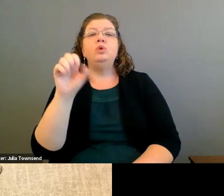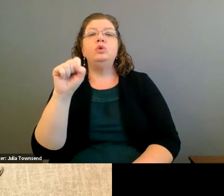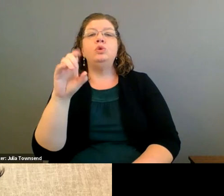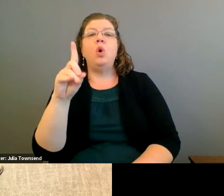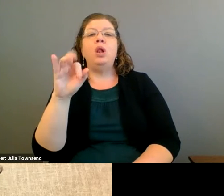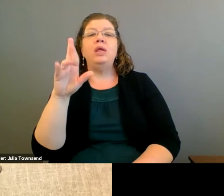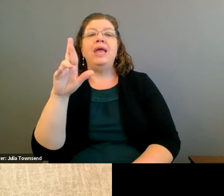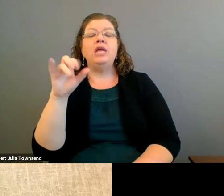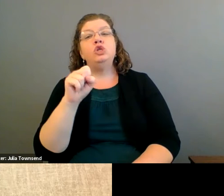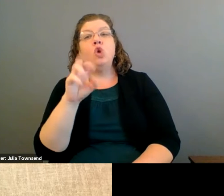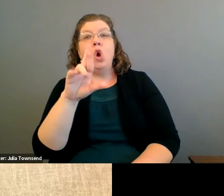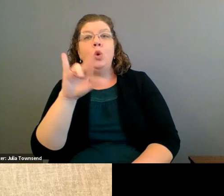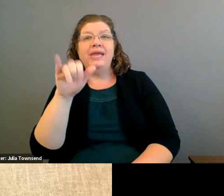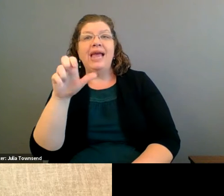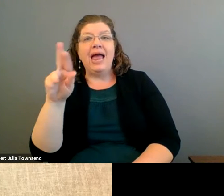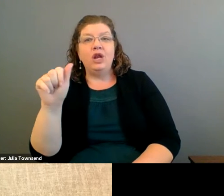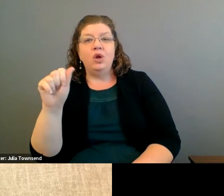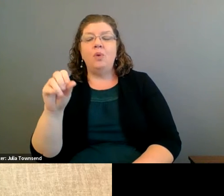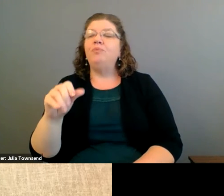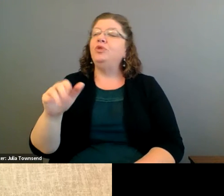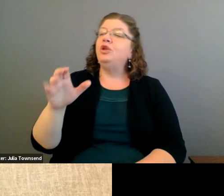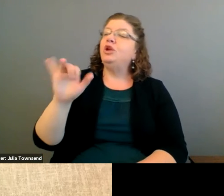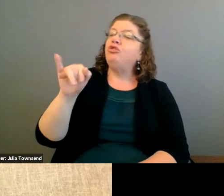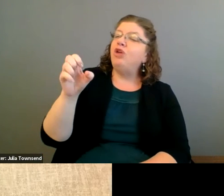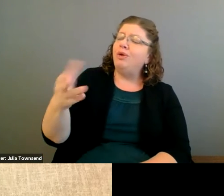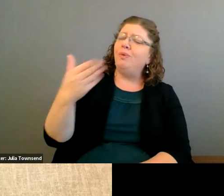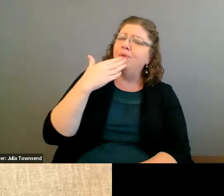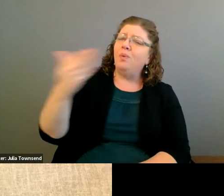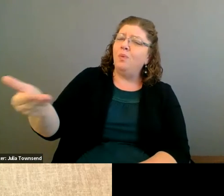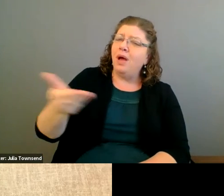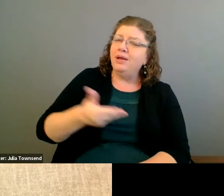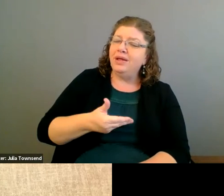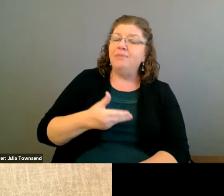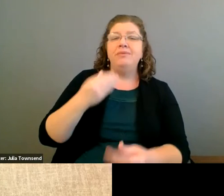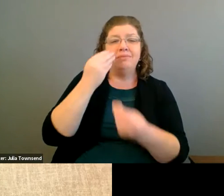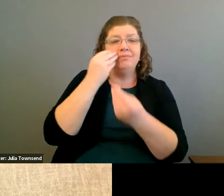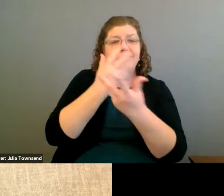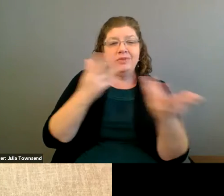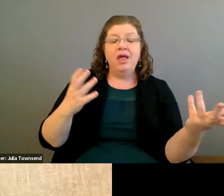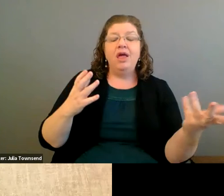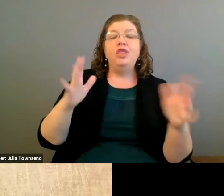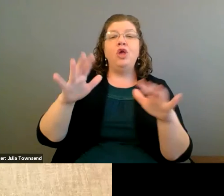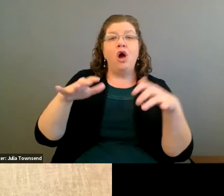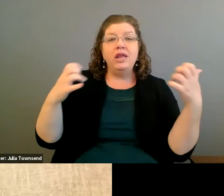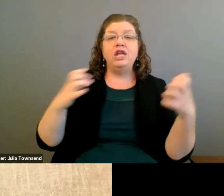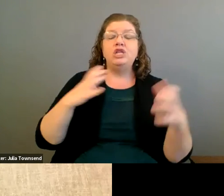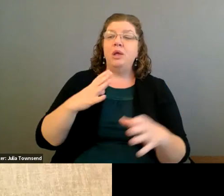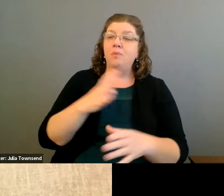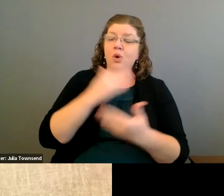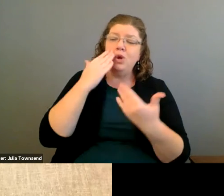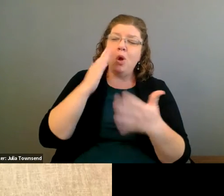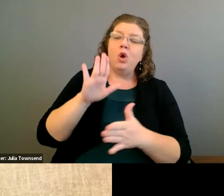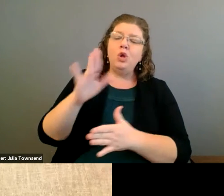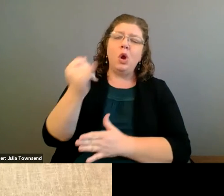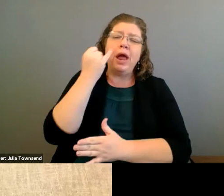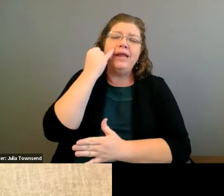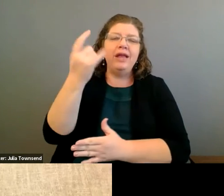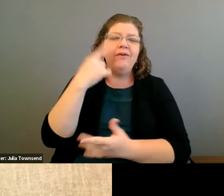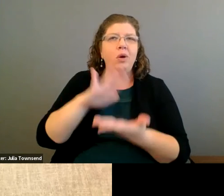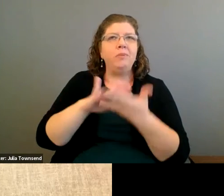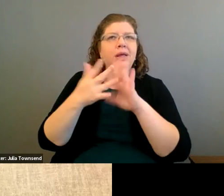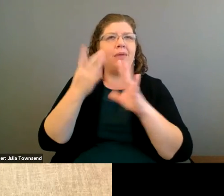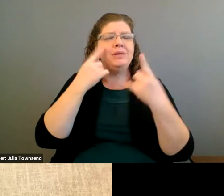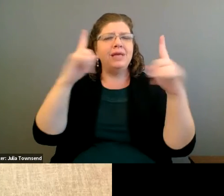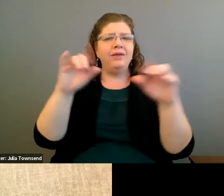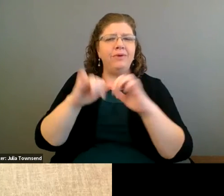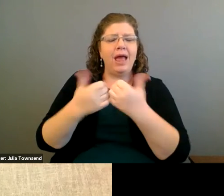Soriano. Joshua, bienvenido. Y Joshua, por favor, déjele saber a los miembros del consejo y el personal cuál fue su receta